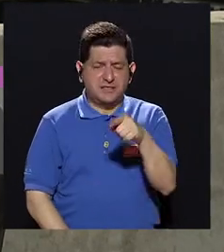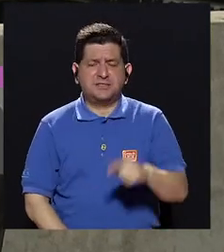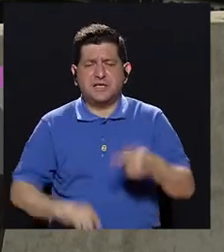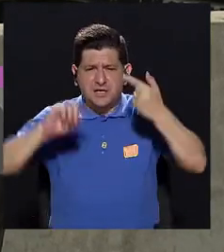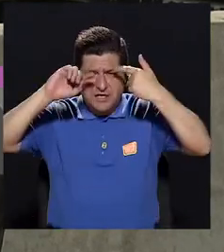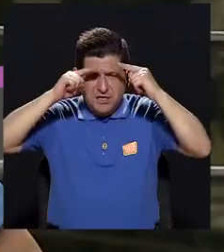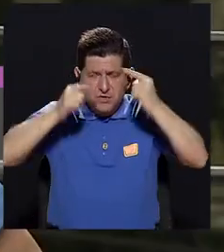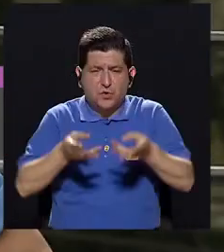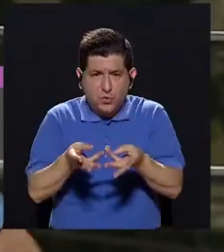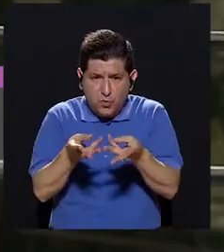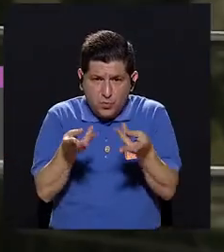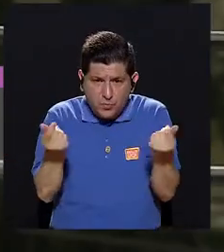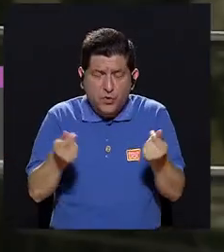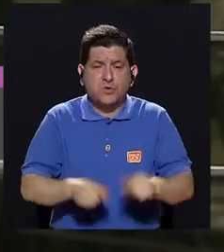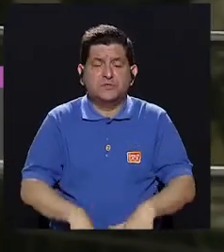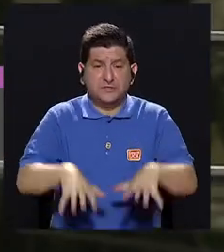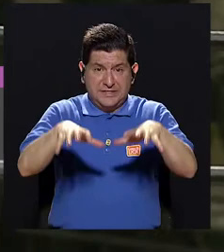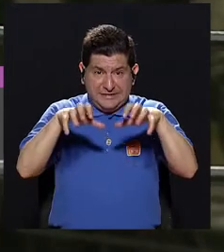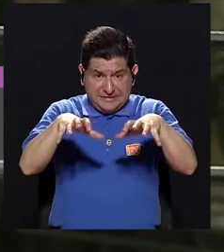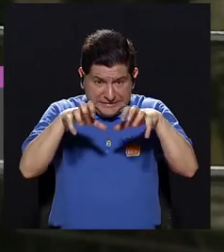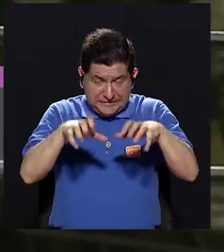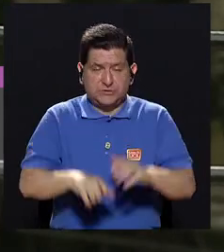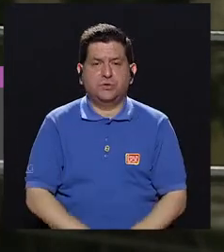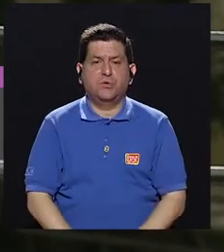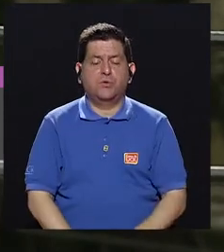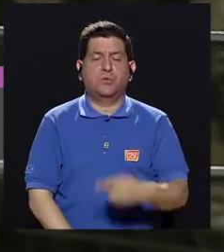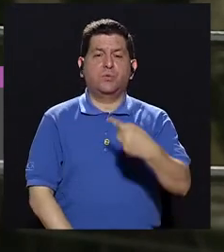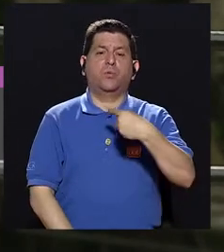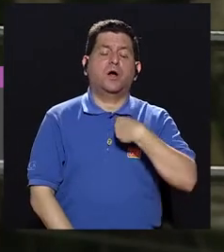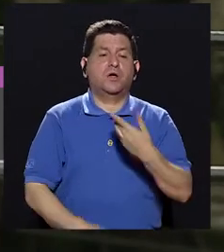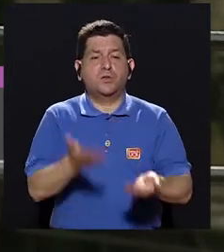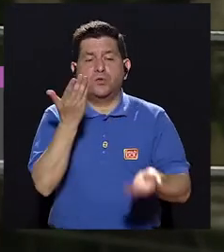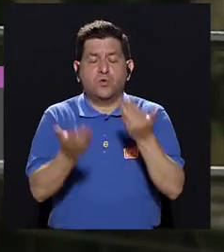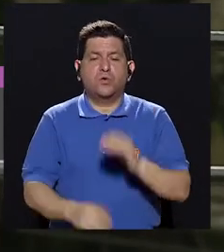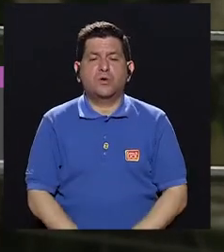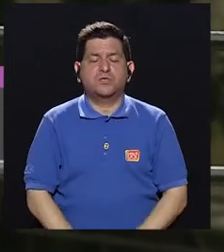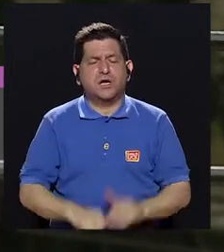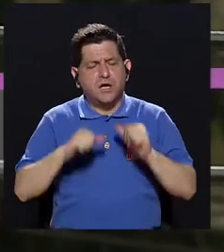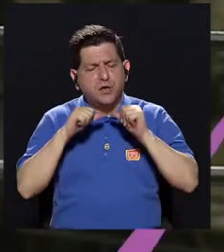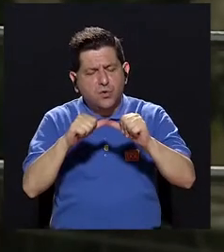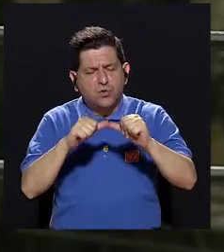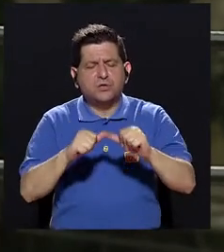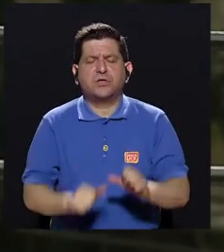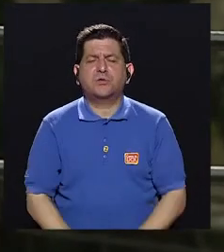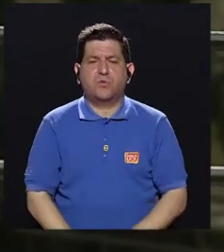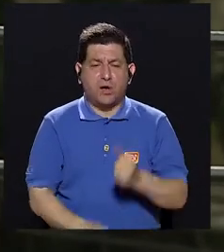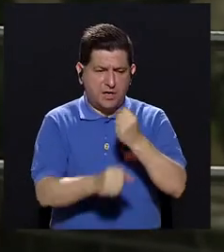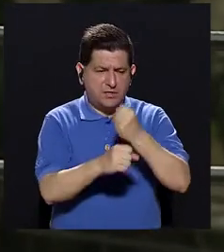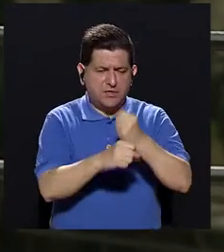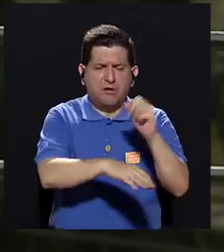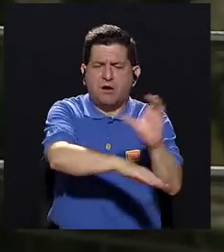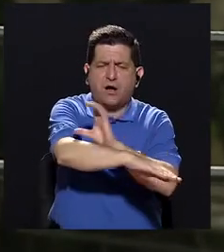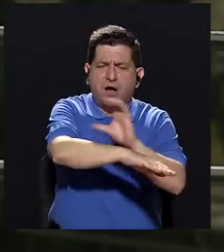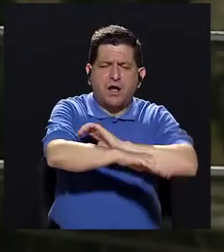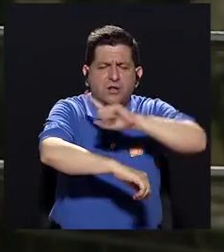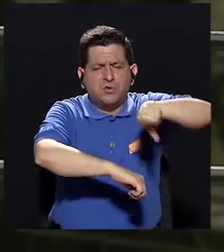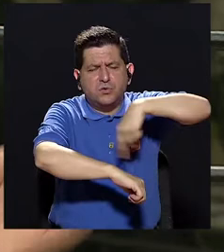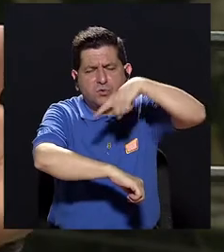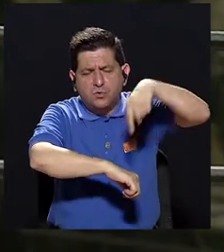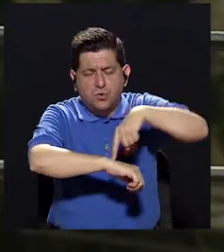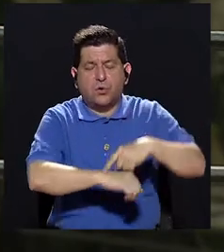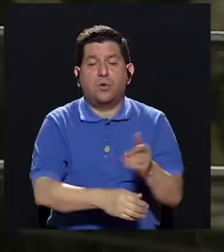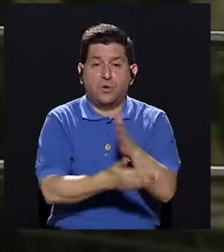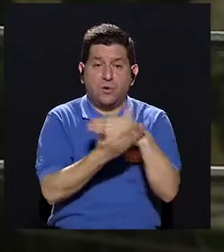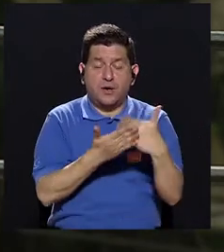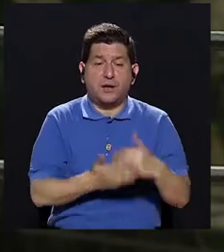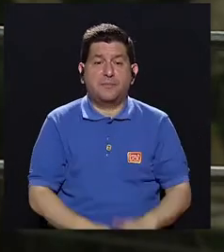tensional. Eso se debe mucho, bueno, cuando uno está mucho en una posición, inclusive cuando uno está trabajando en la computadora, por eso es muy importante la parte